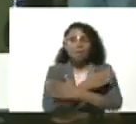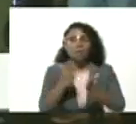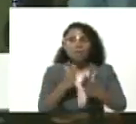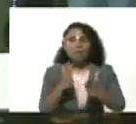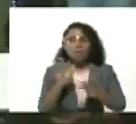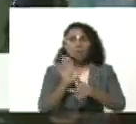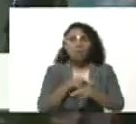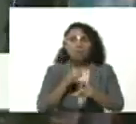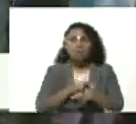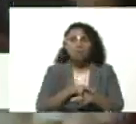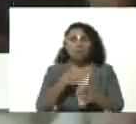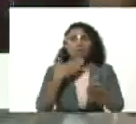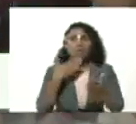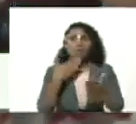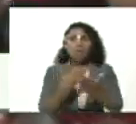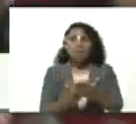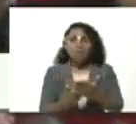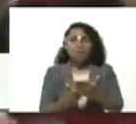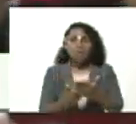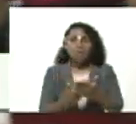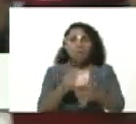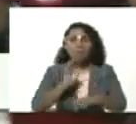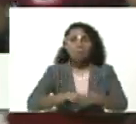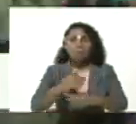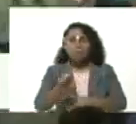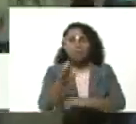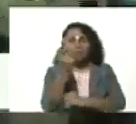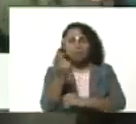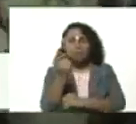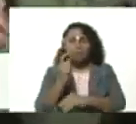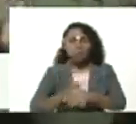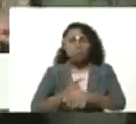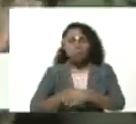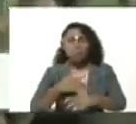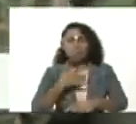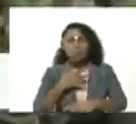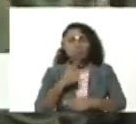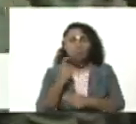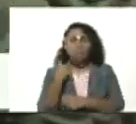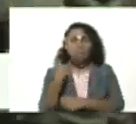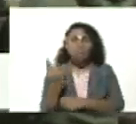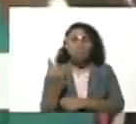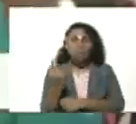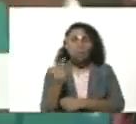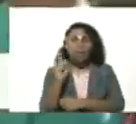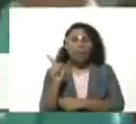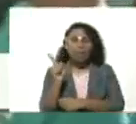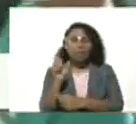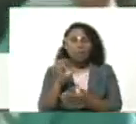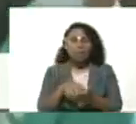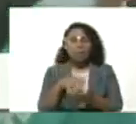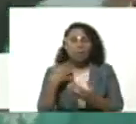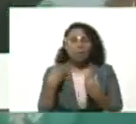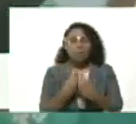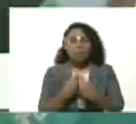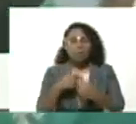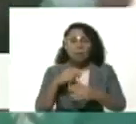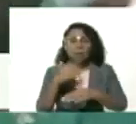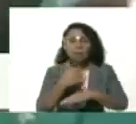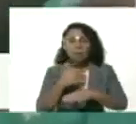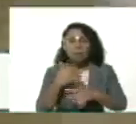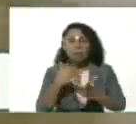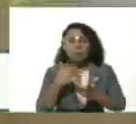afectuoso y el agradecimiento, porque en ningún momento se han sentido solos. Han estado todas las instancias del